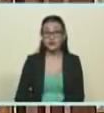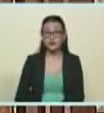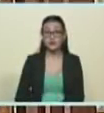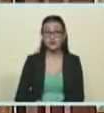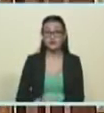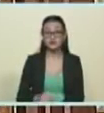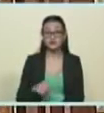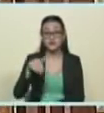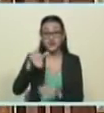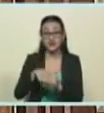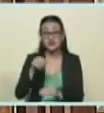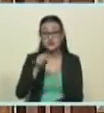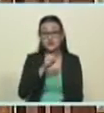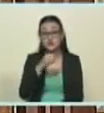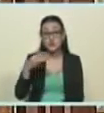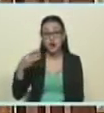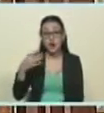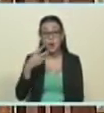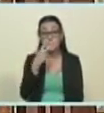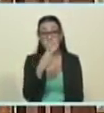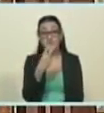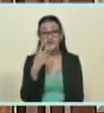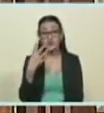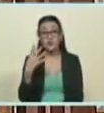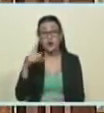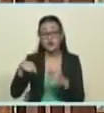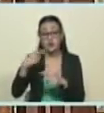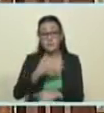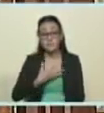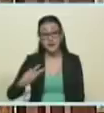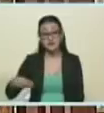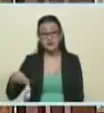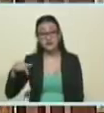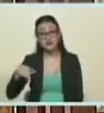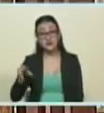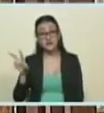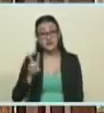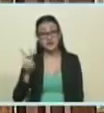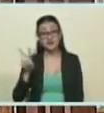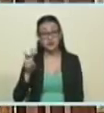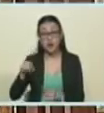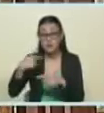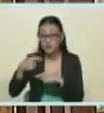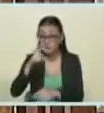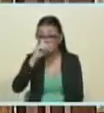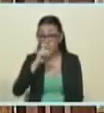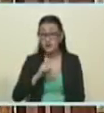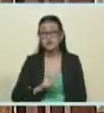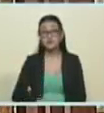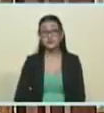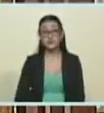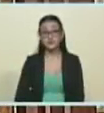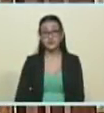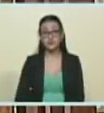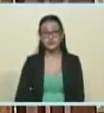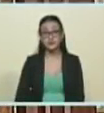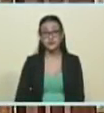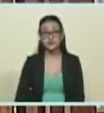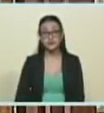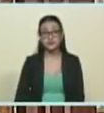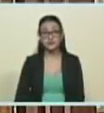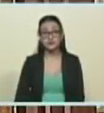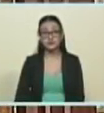la elección número 24, la elección para la presidencia de la República Bolivariana de Venezuela.